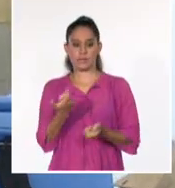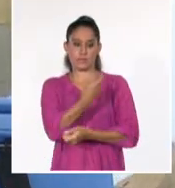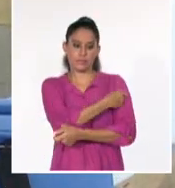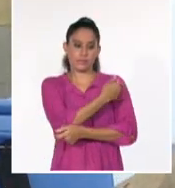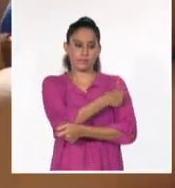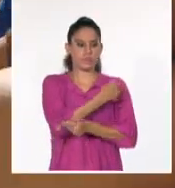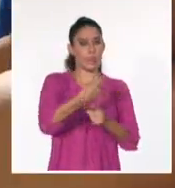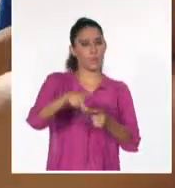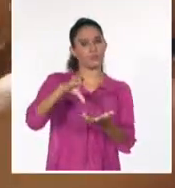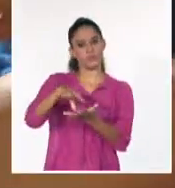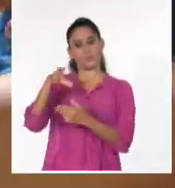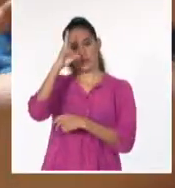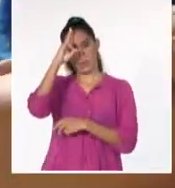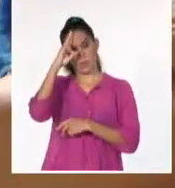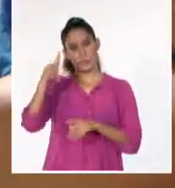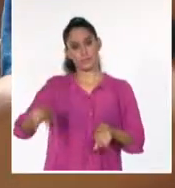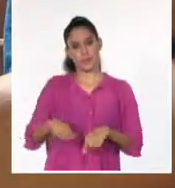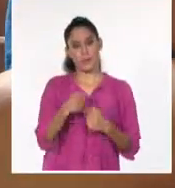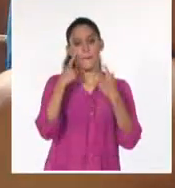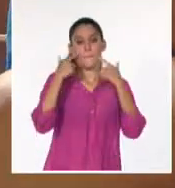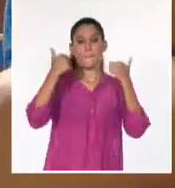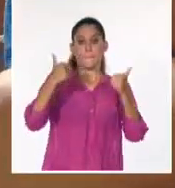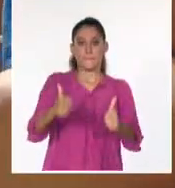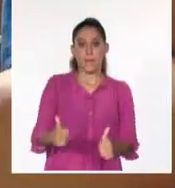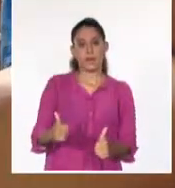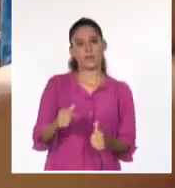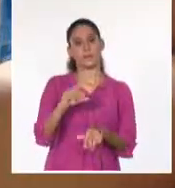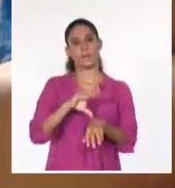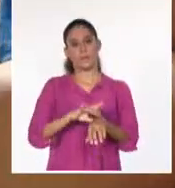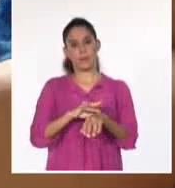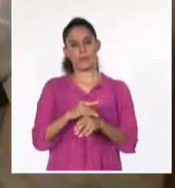en el control de la enfermedad neumocóxica para la